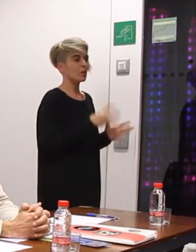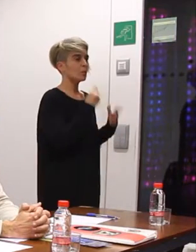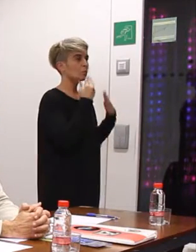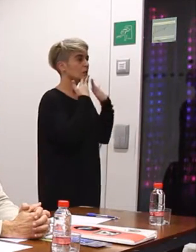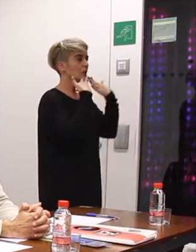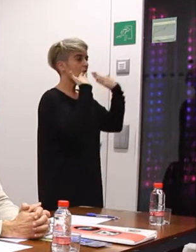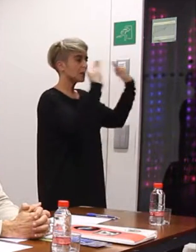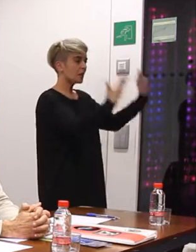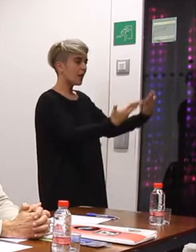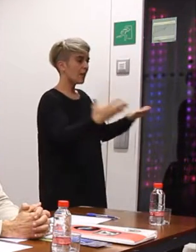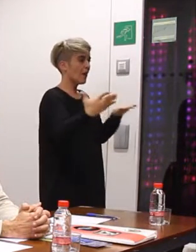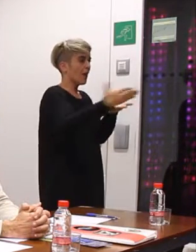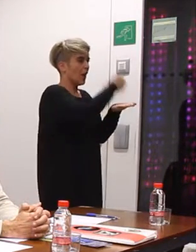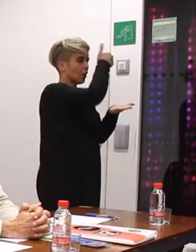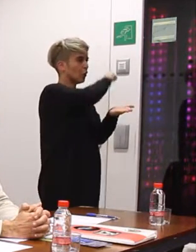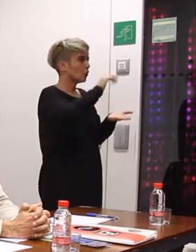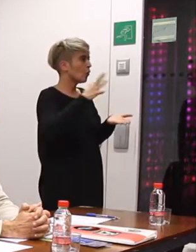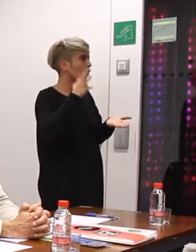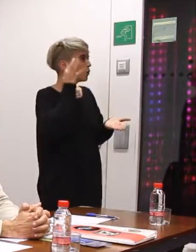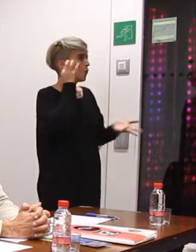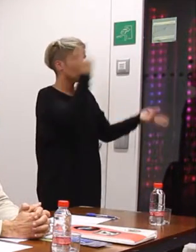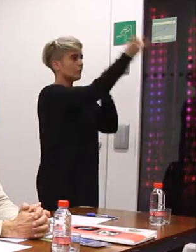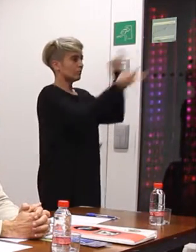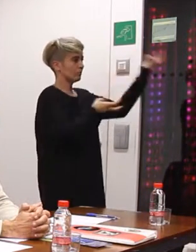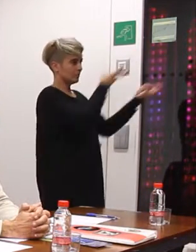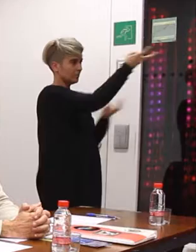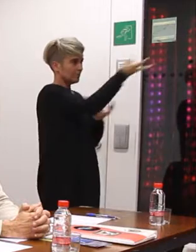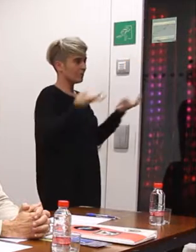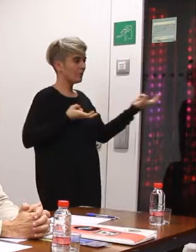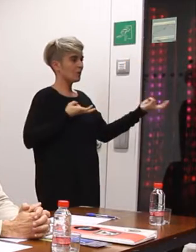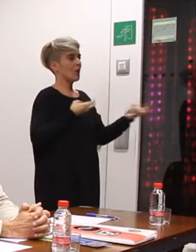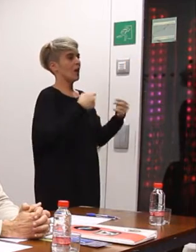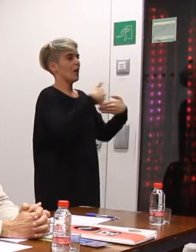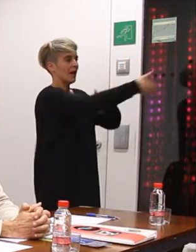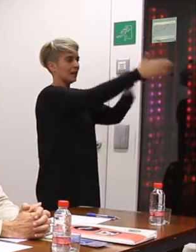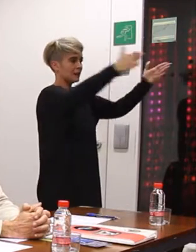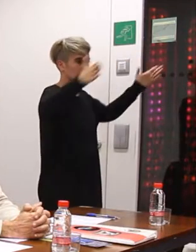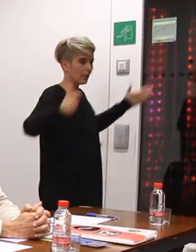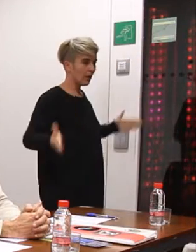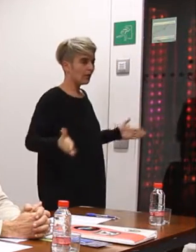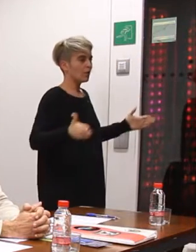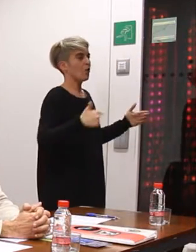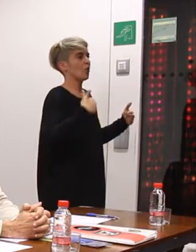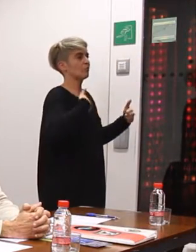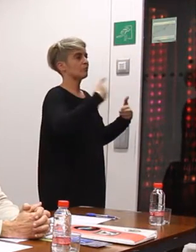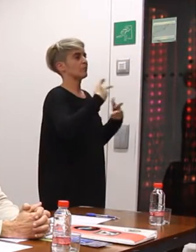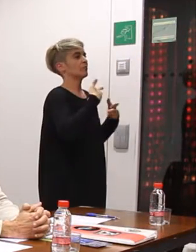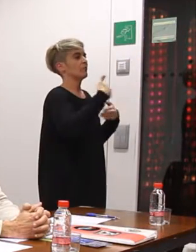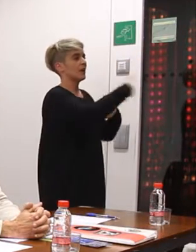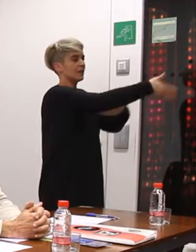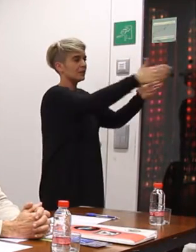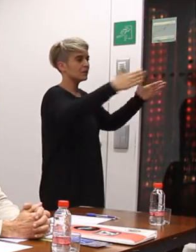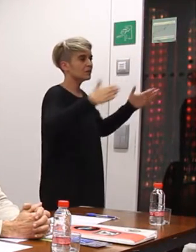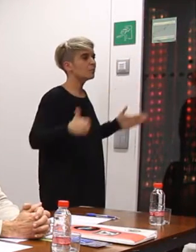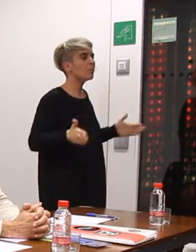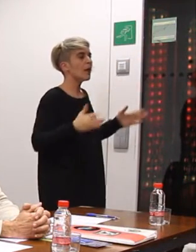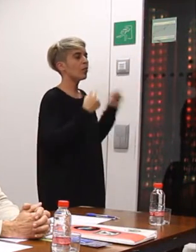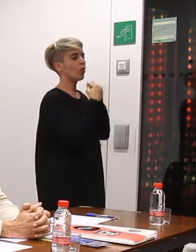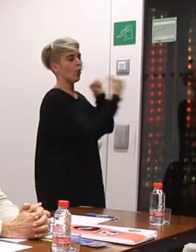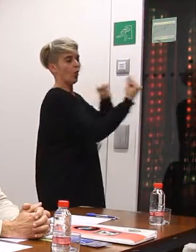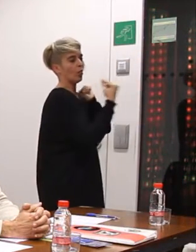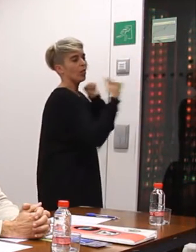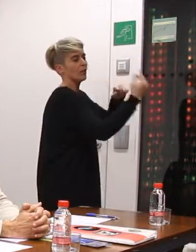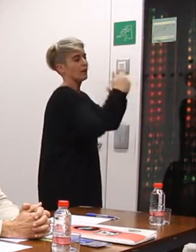Muchas gracias a todos y todas por venir a este espacio, que es un espacio, siempre digo, de debate,